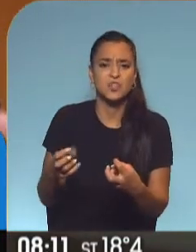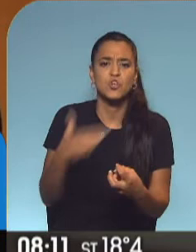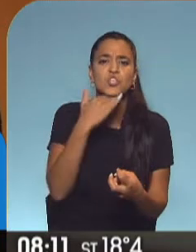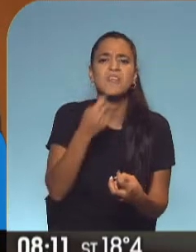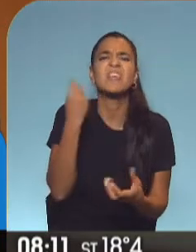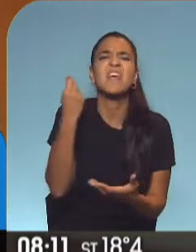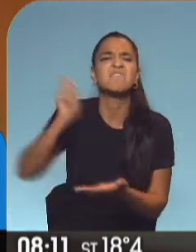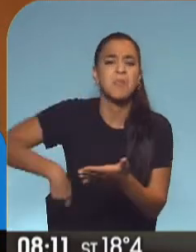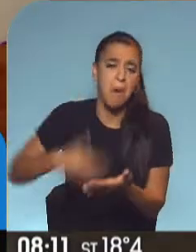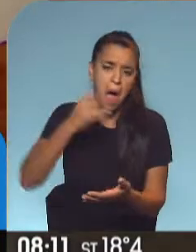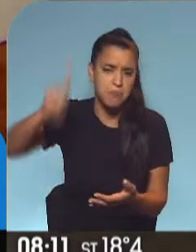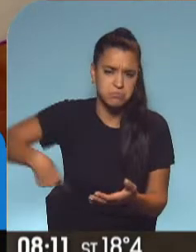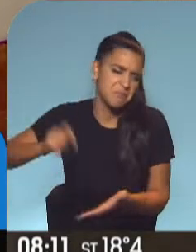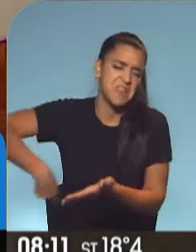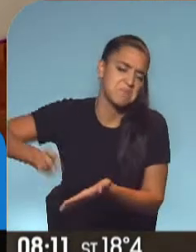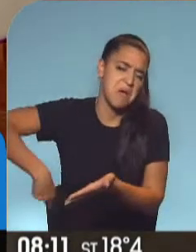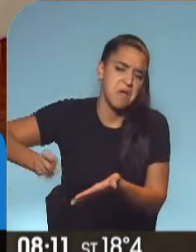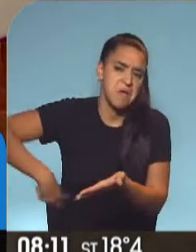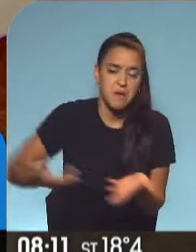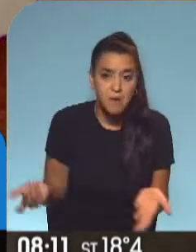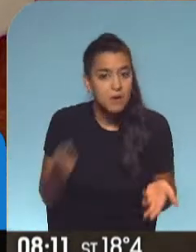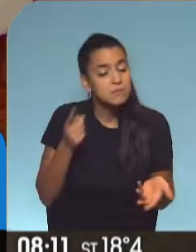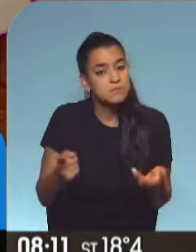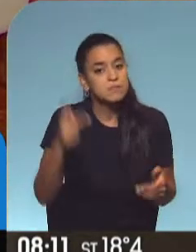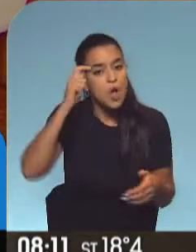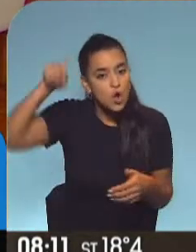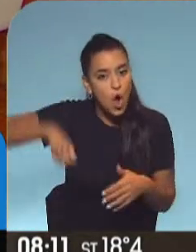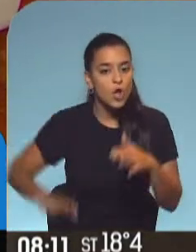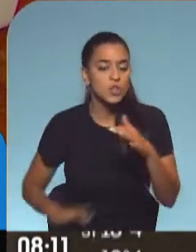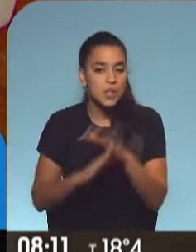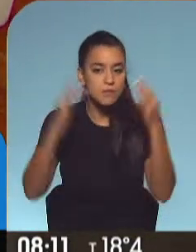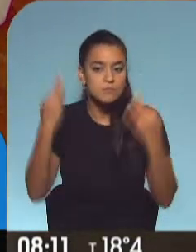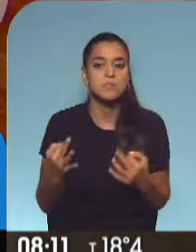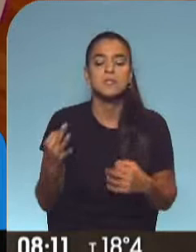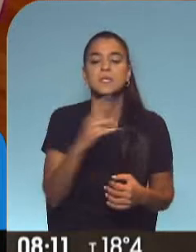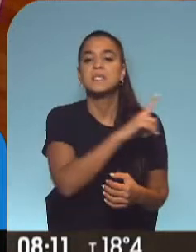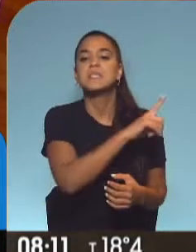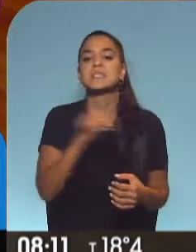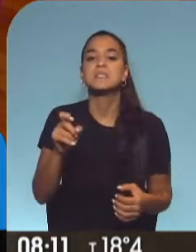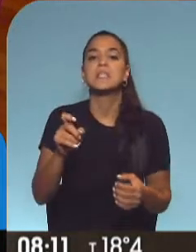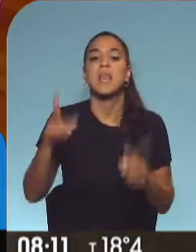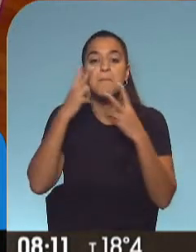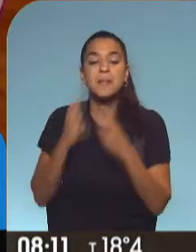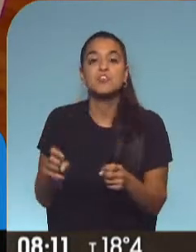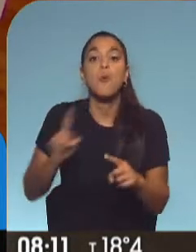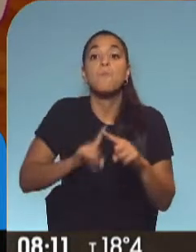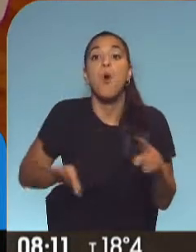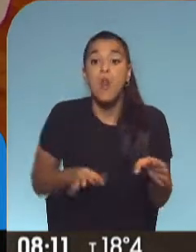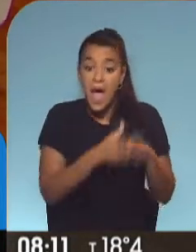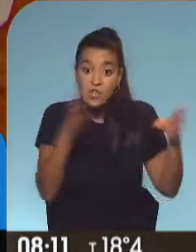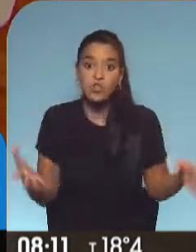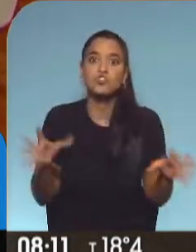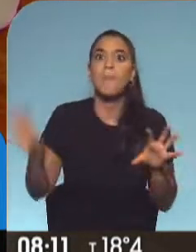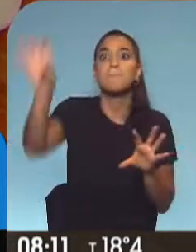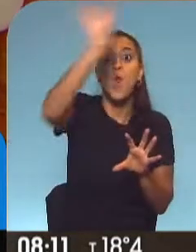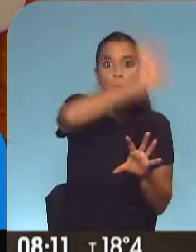saben lo que firma. Entonces, tiene que tener una Corte previsible que tenga unos 100 casos por año, donde las Cortes de las provincias